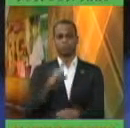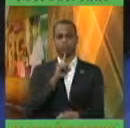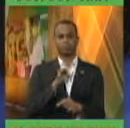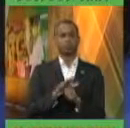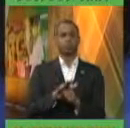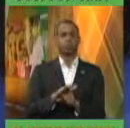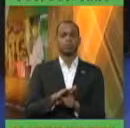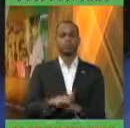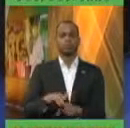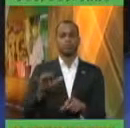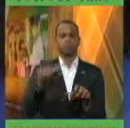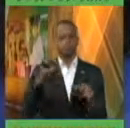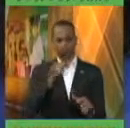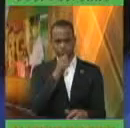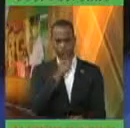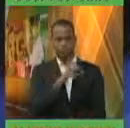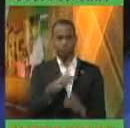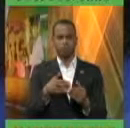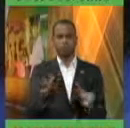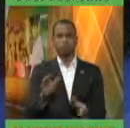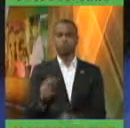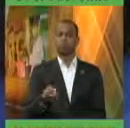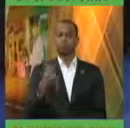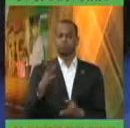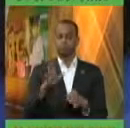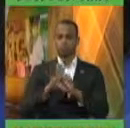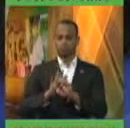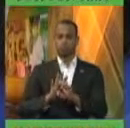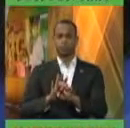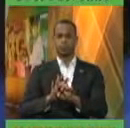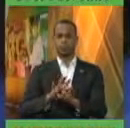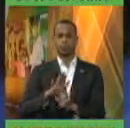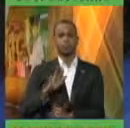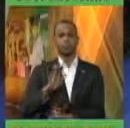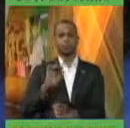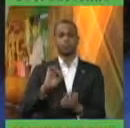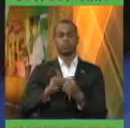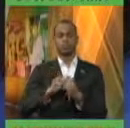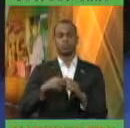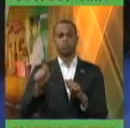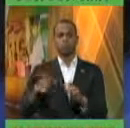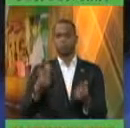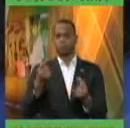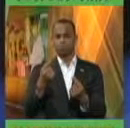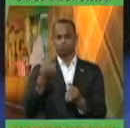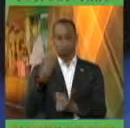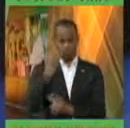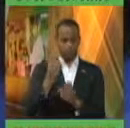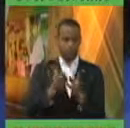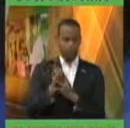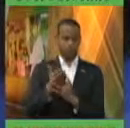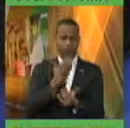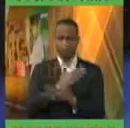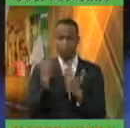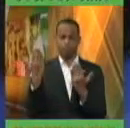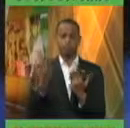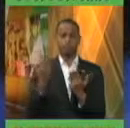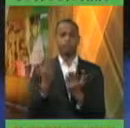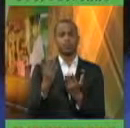a nivel privado y a nivel público dos ejemplos de cómo debe ir porque si no hay acceso al transporte